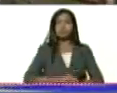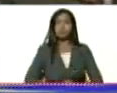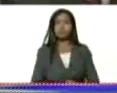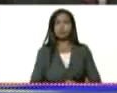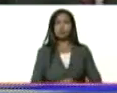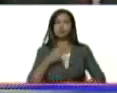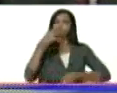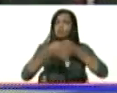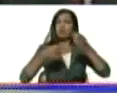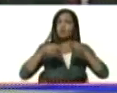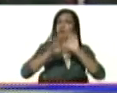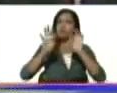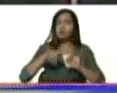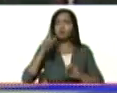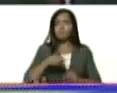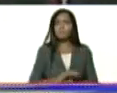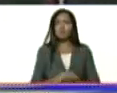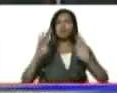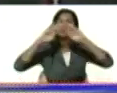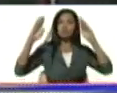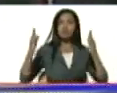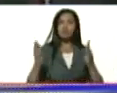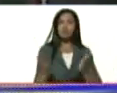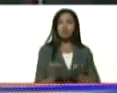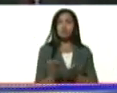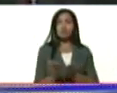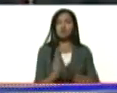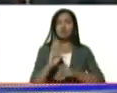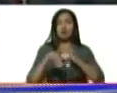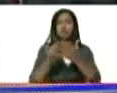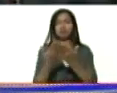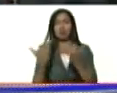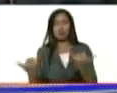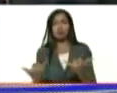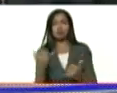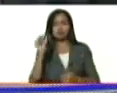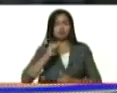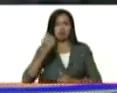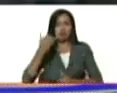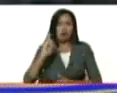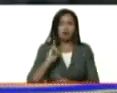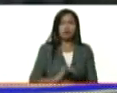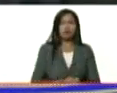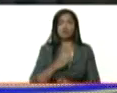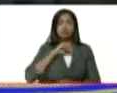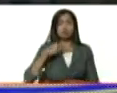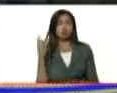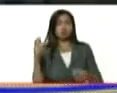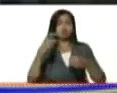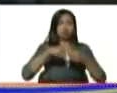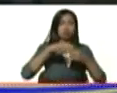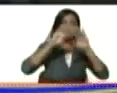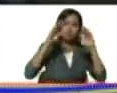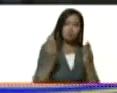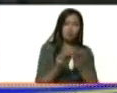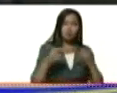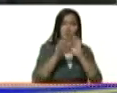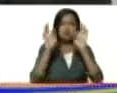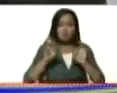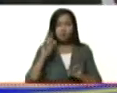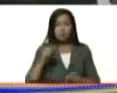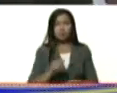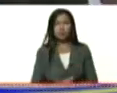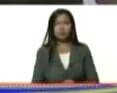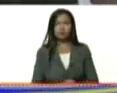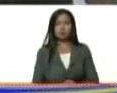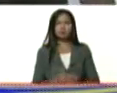estamos hablando de un mundo que ya existe. Y nosotros pertenecemos a ese mundo